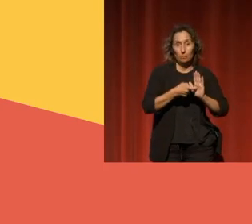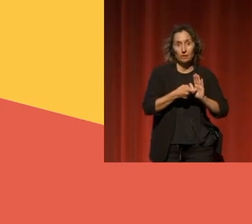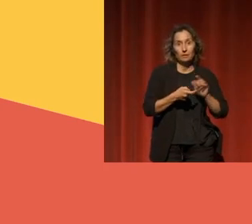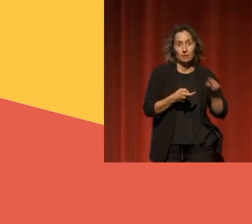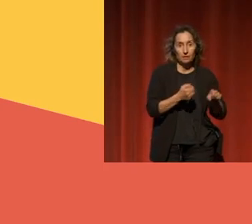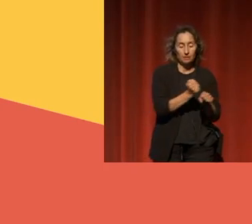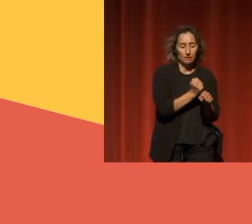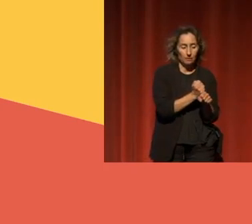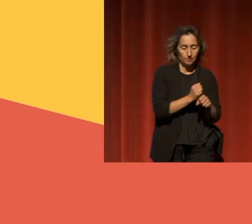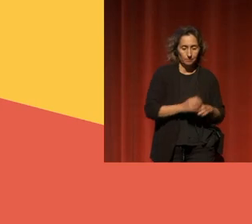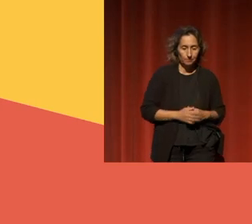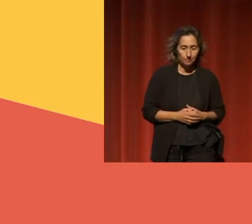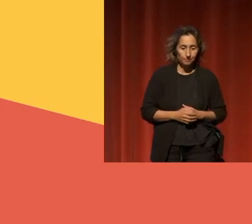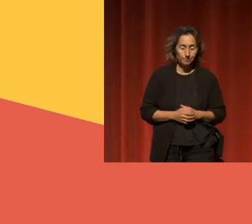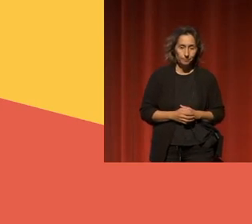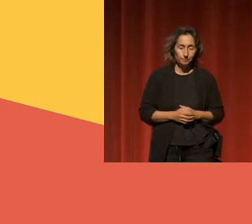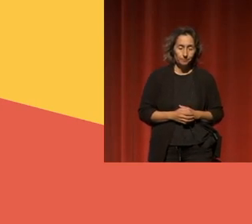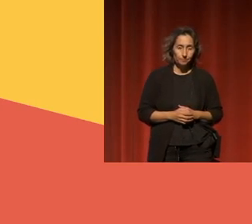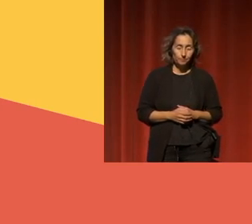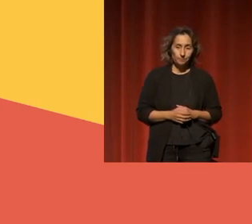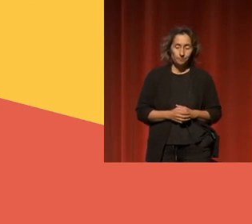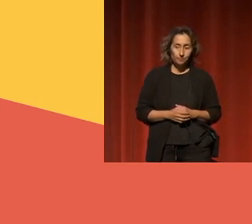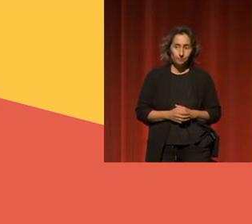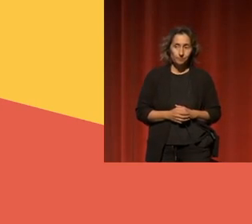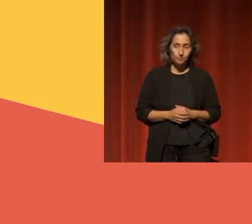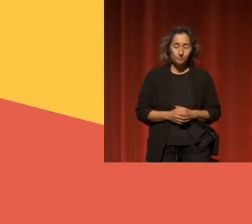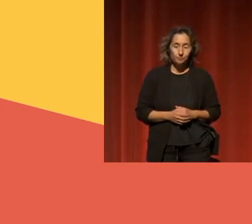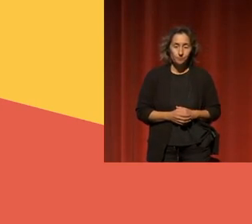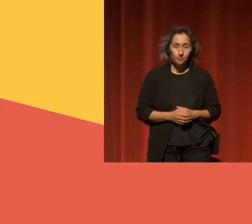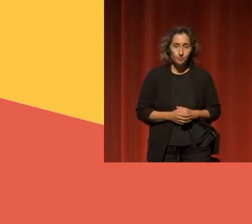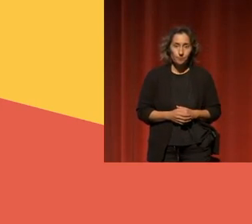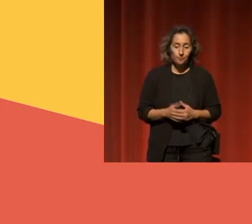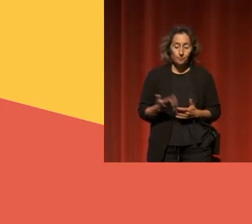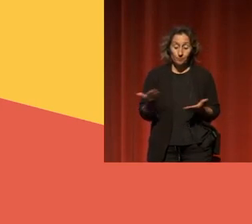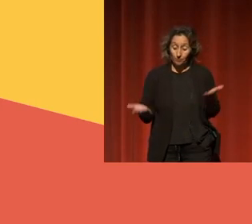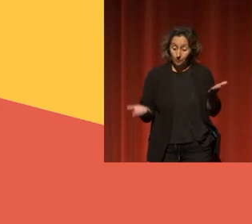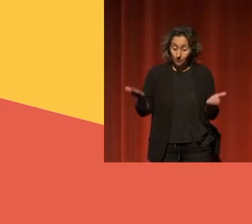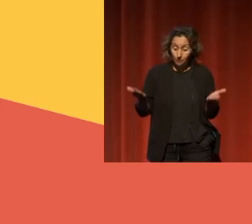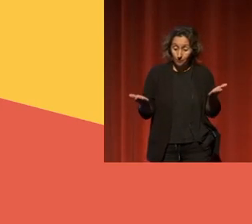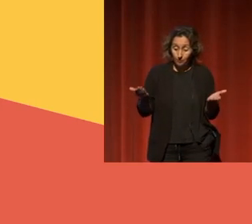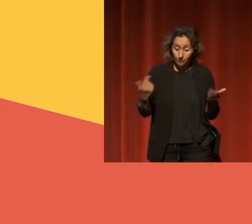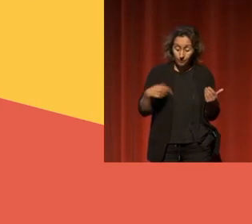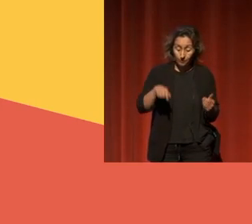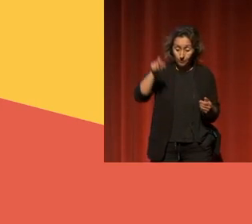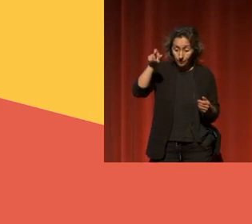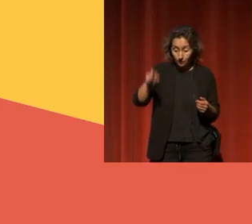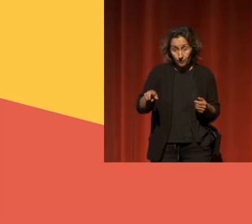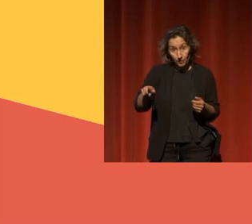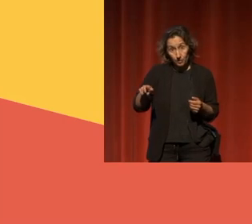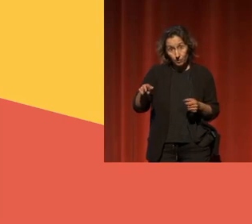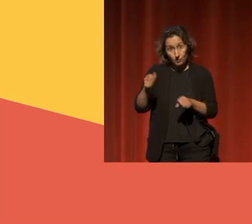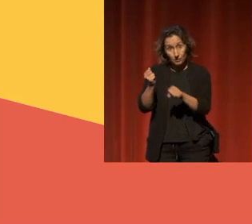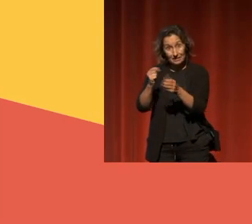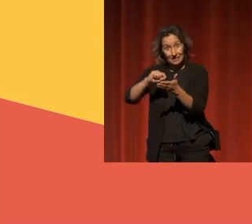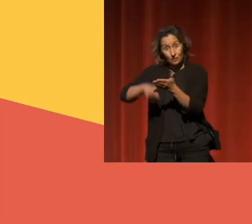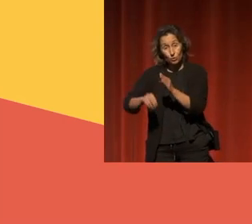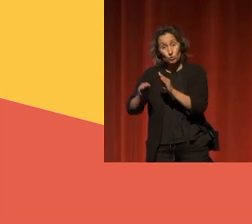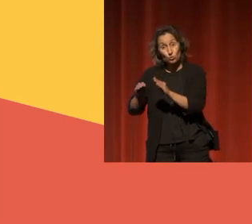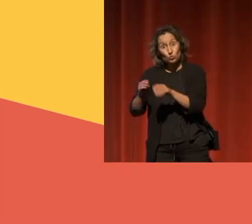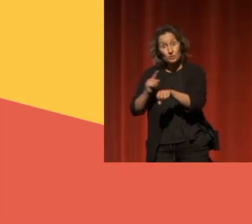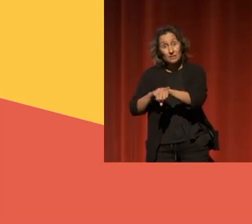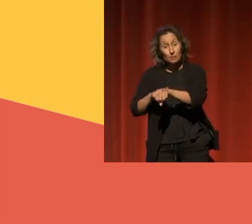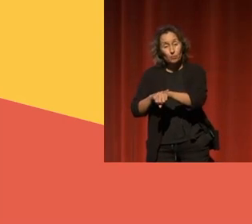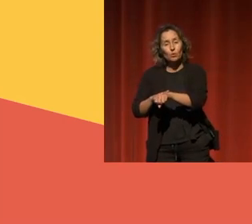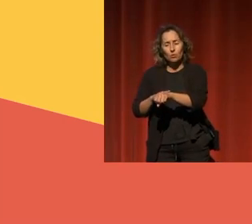completa y también vemos que el número de personal en equivalencia tiempo completo en las zonas Rurales también es menor es de